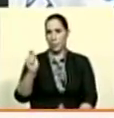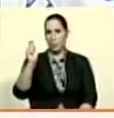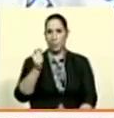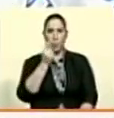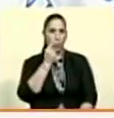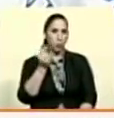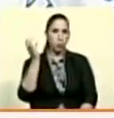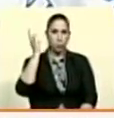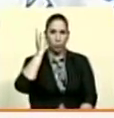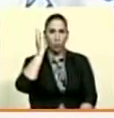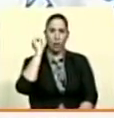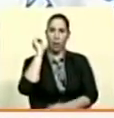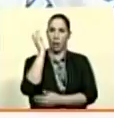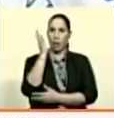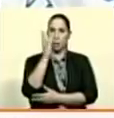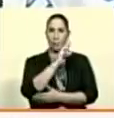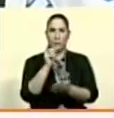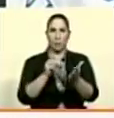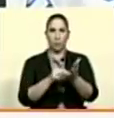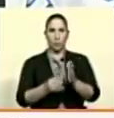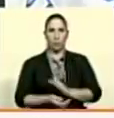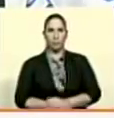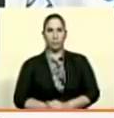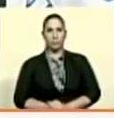diputadas a la Asamblea Nacional.